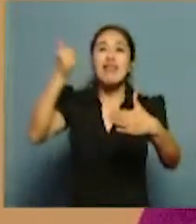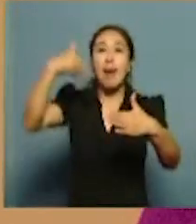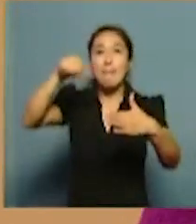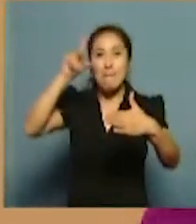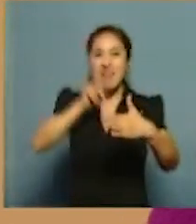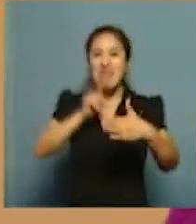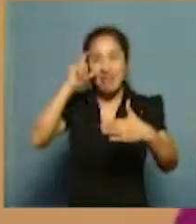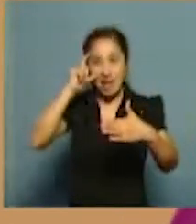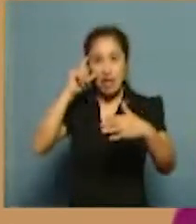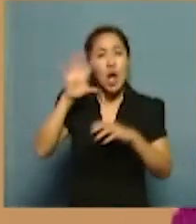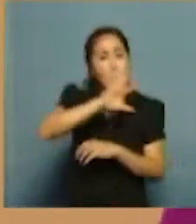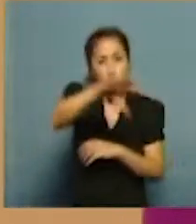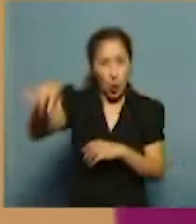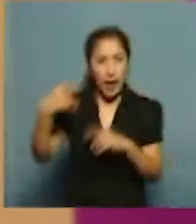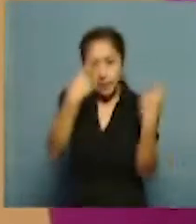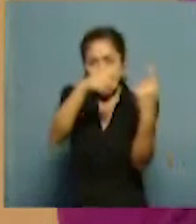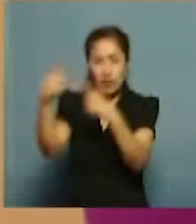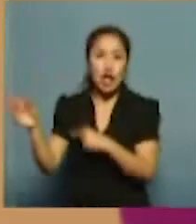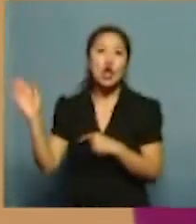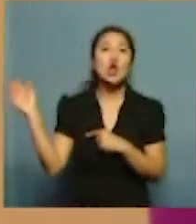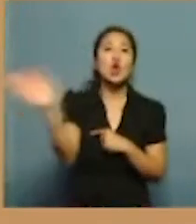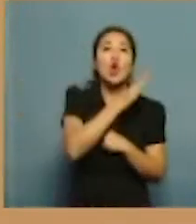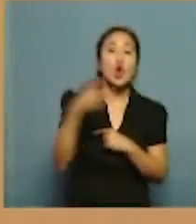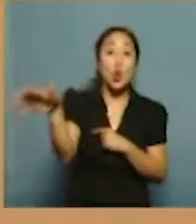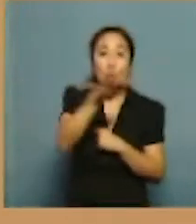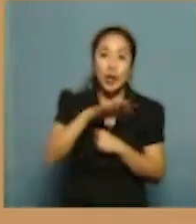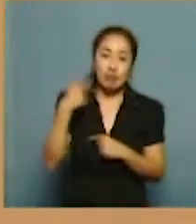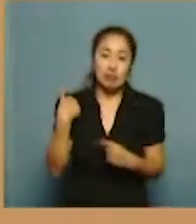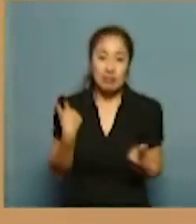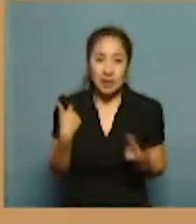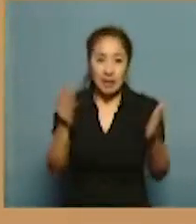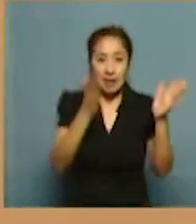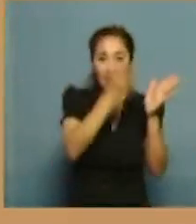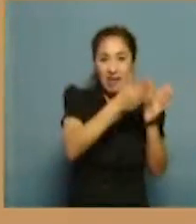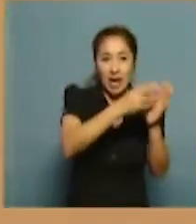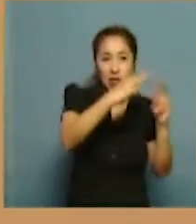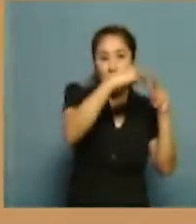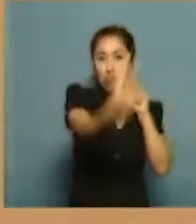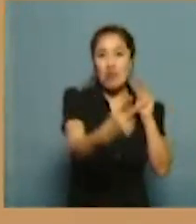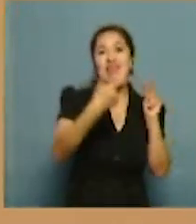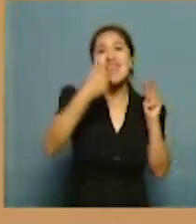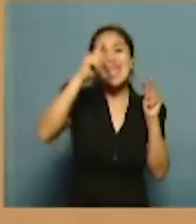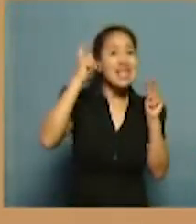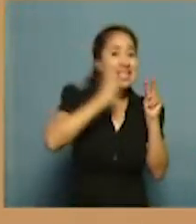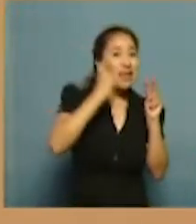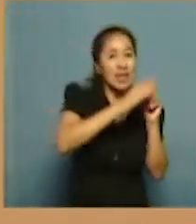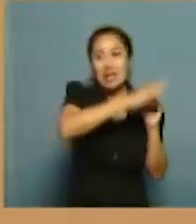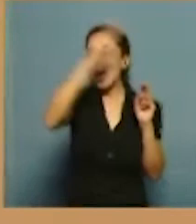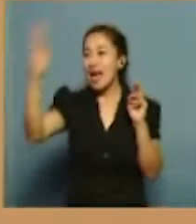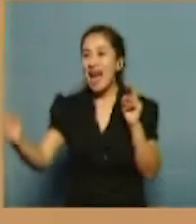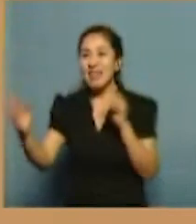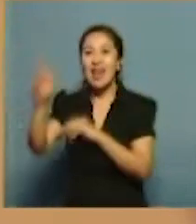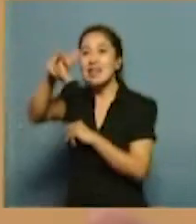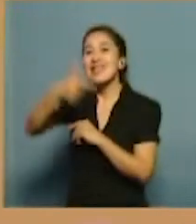o sea ya tienen varios lugares de esto del área estamos yo digo que desde va desde el puente san martín hasta el río chico